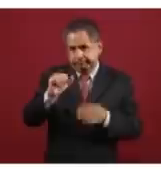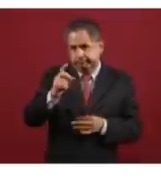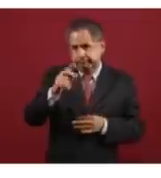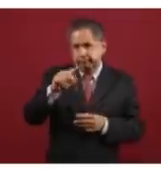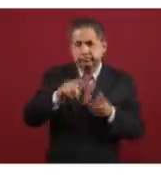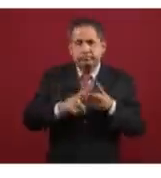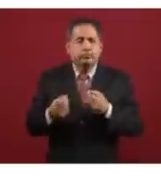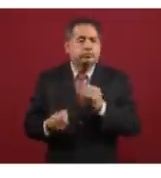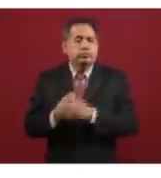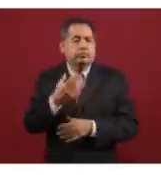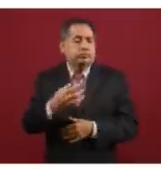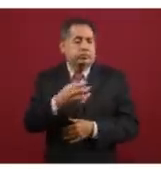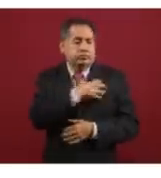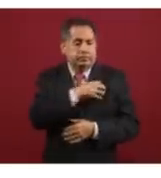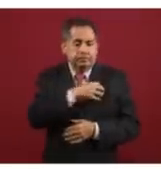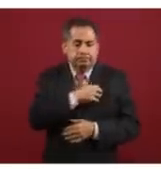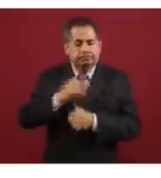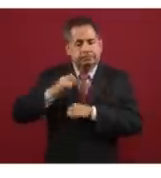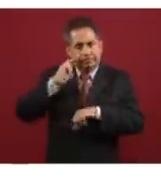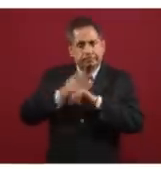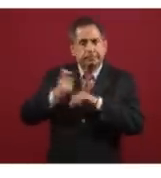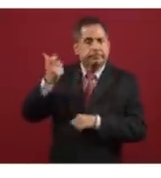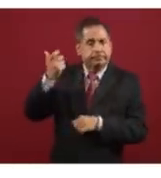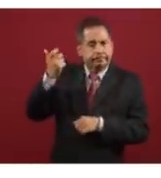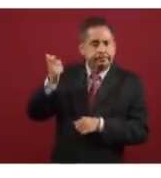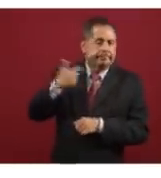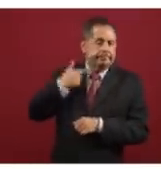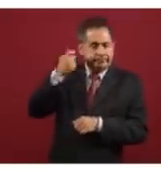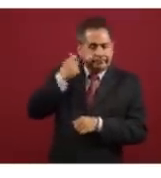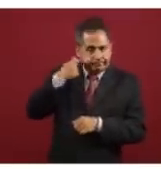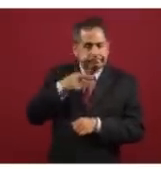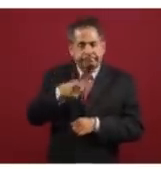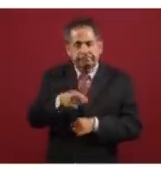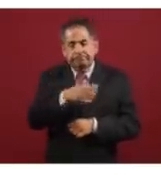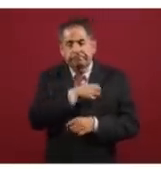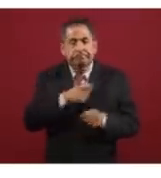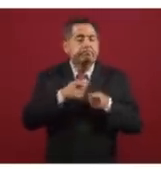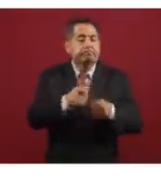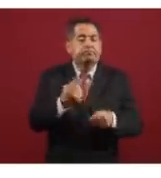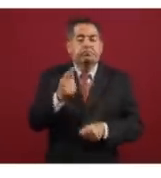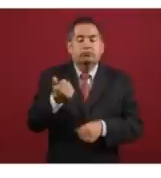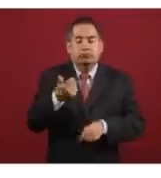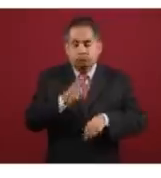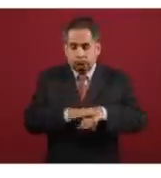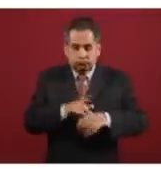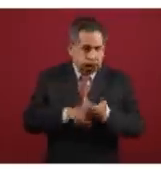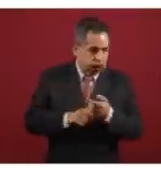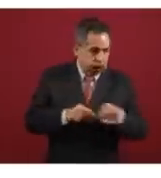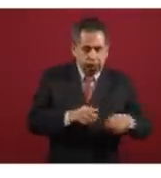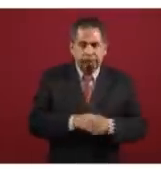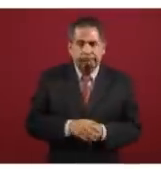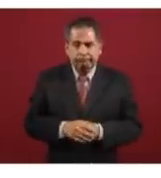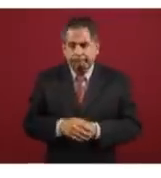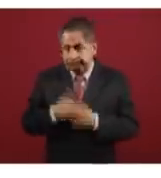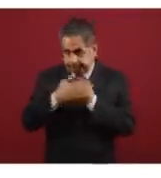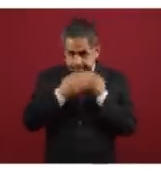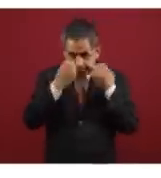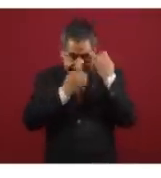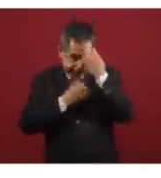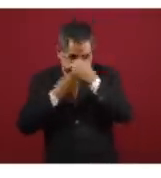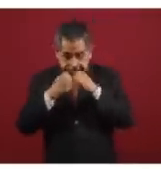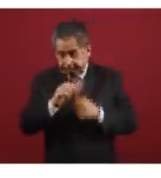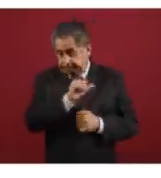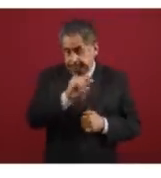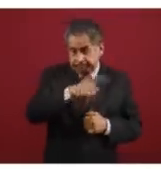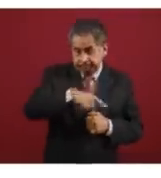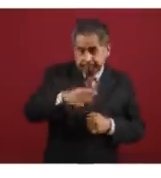capitán retirado como subadministrador a partir del 1 de octubre. se les va a hacer los exámenes de confianza